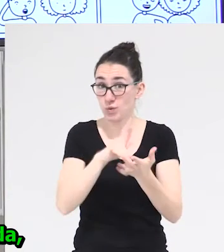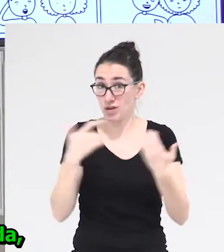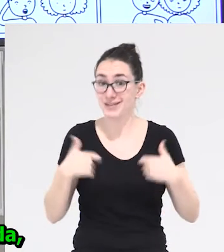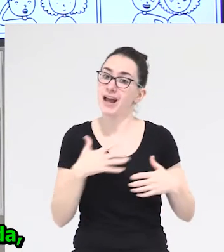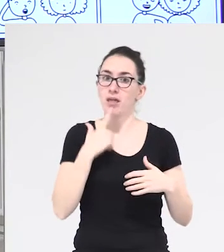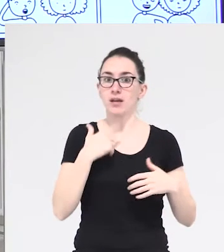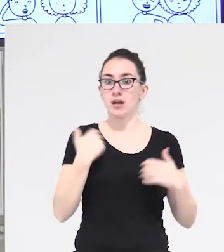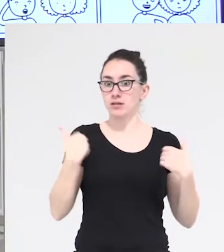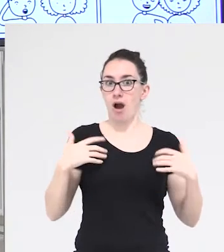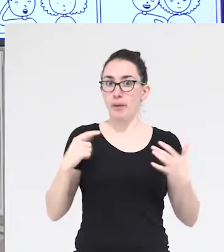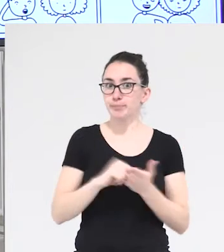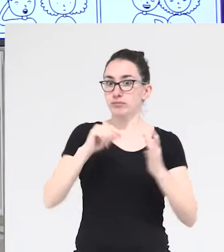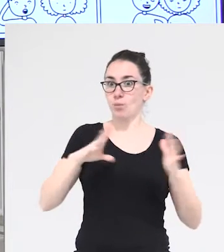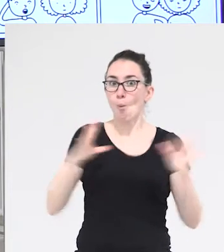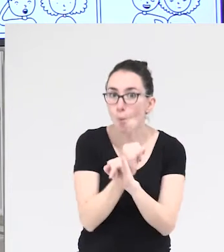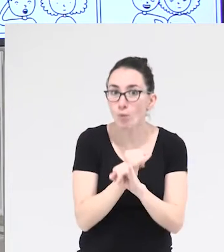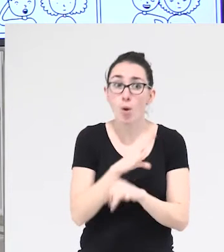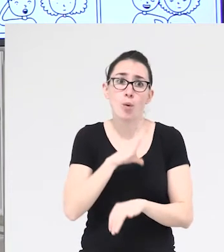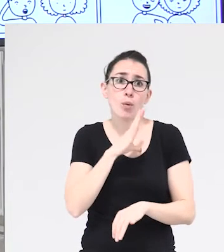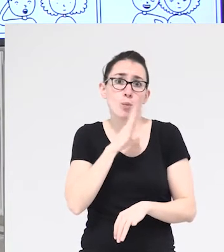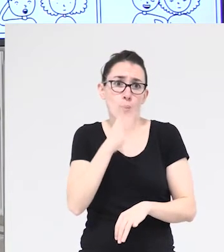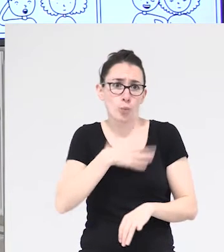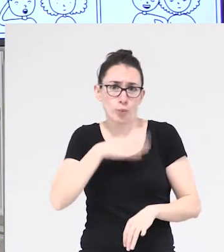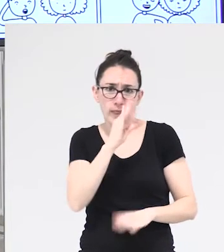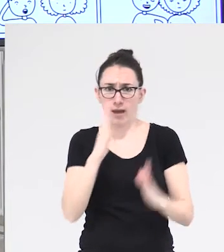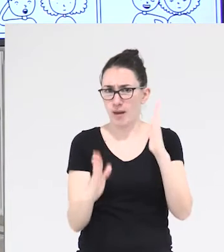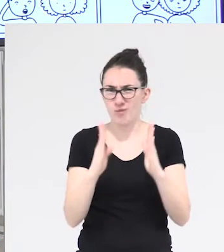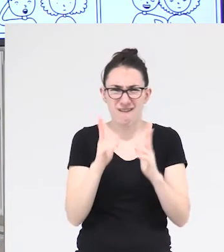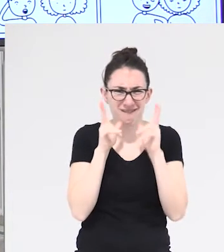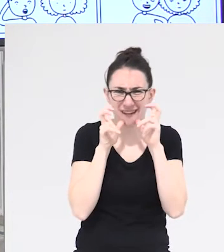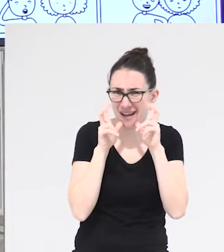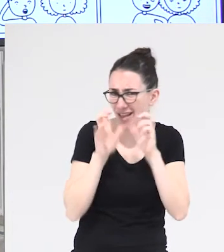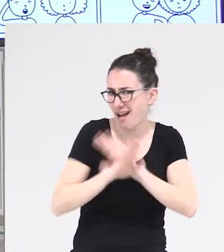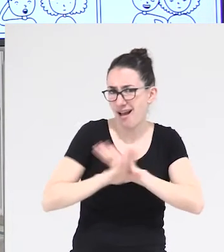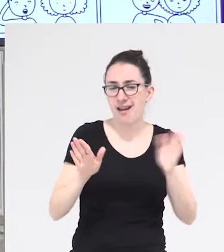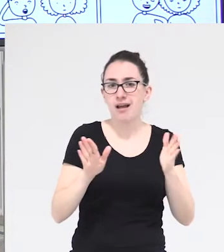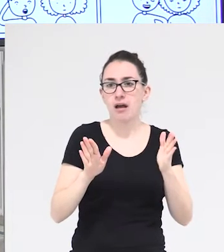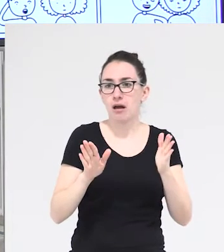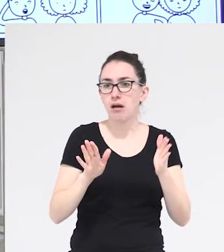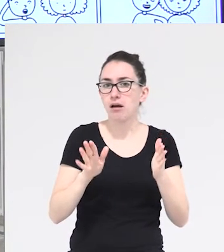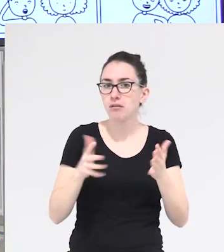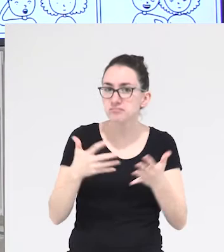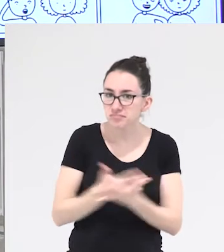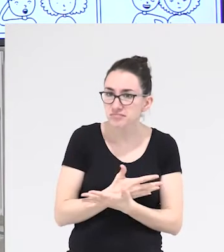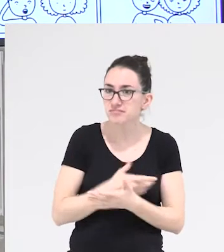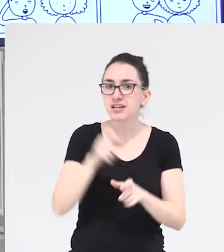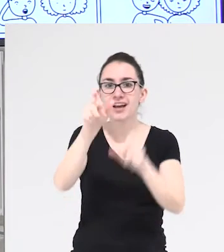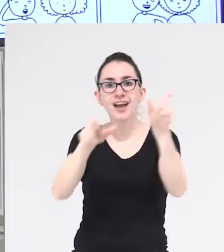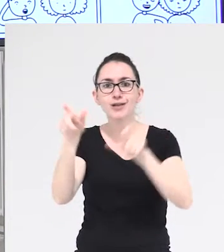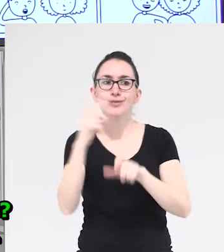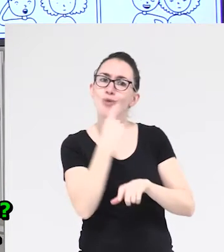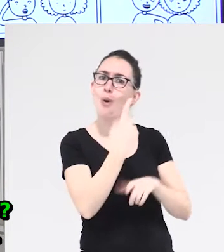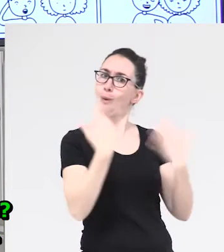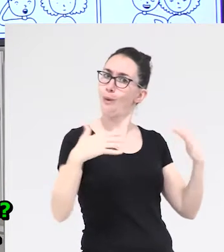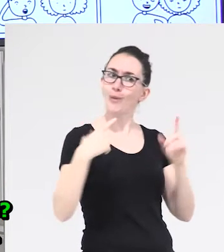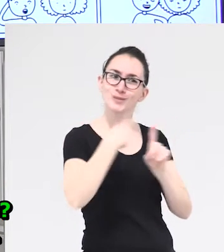más delgada, tal vez porque es una época fatal de la vida, Y resulta que son puros elogios